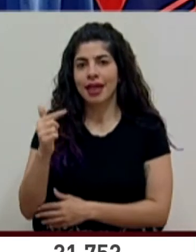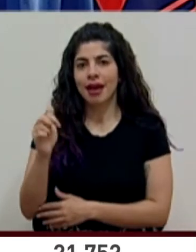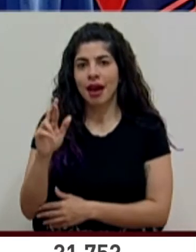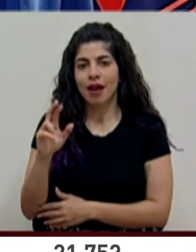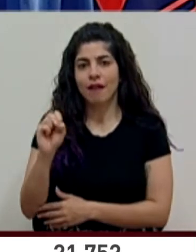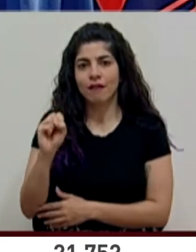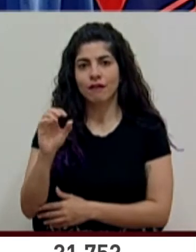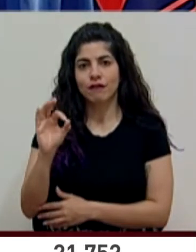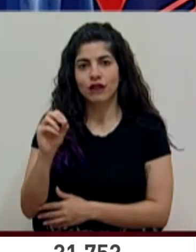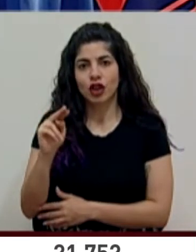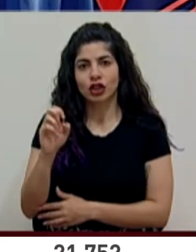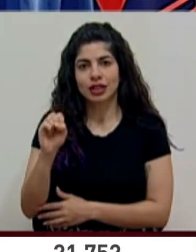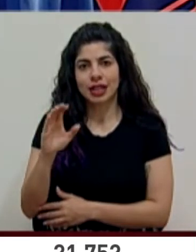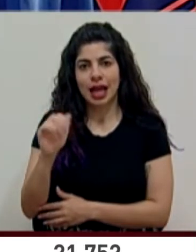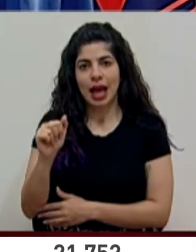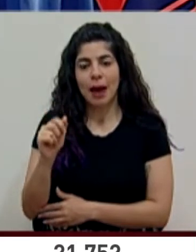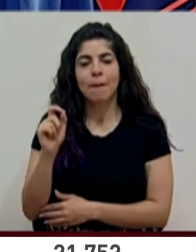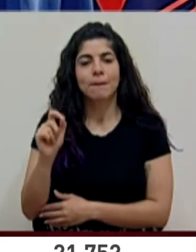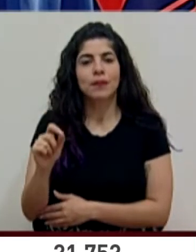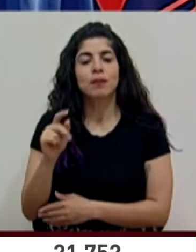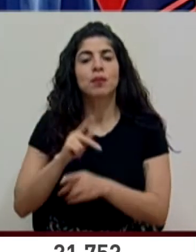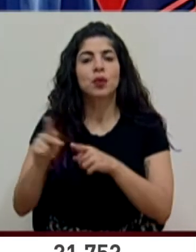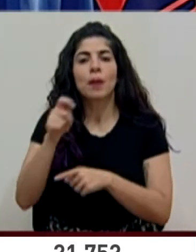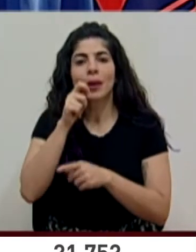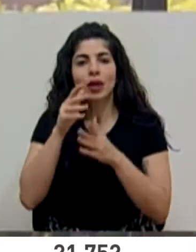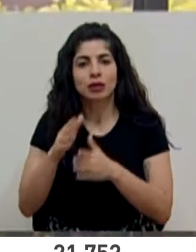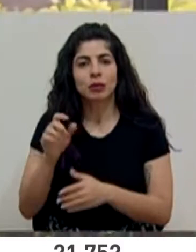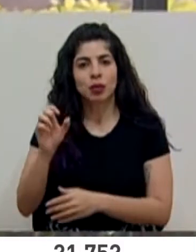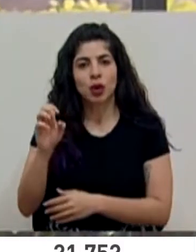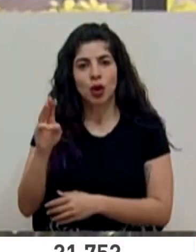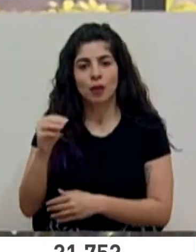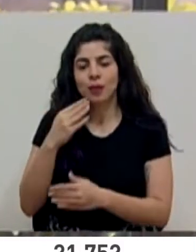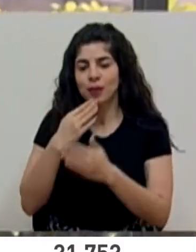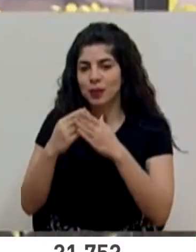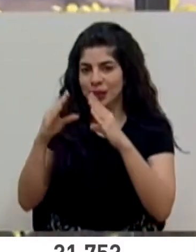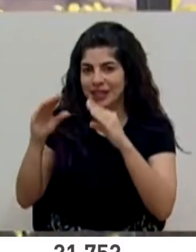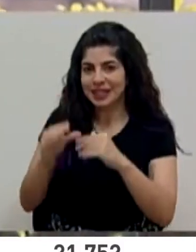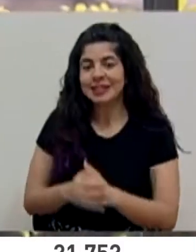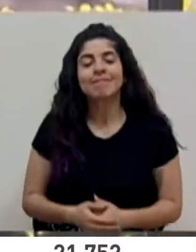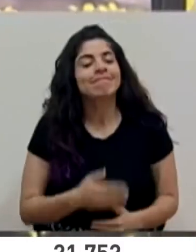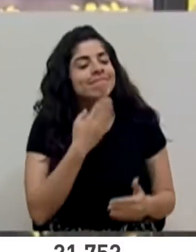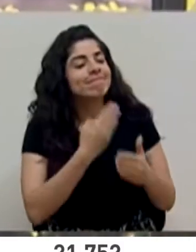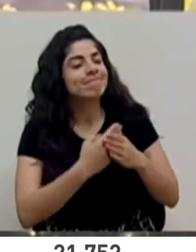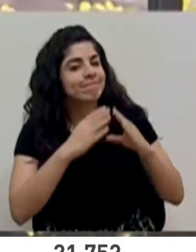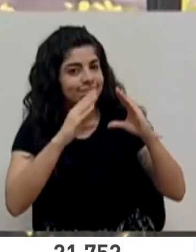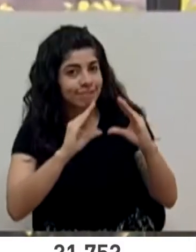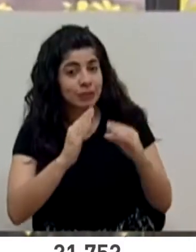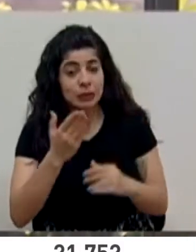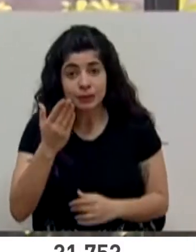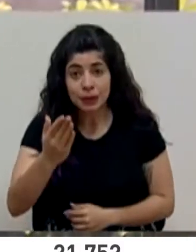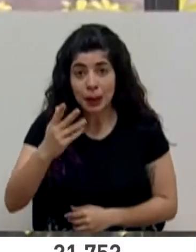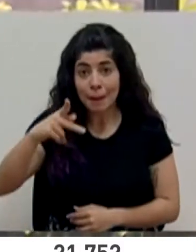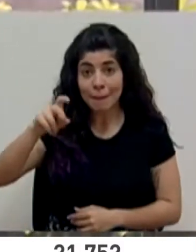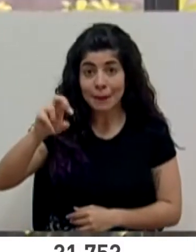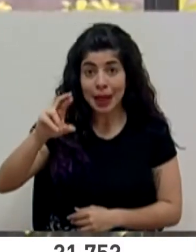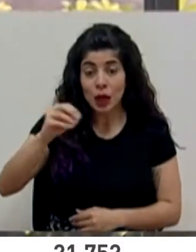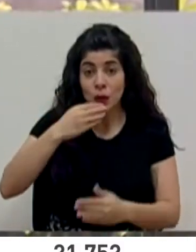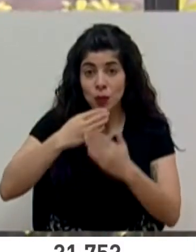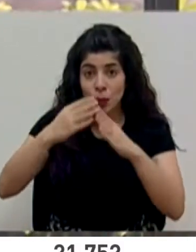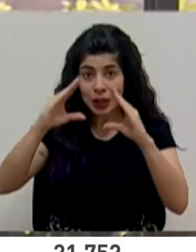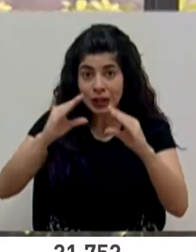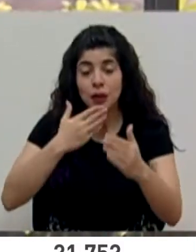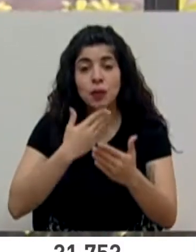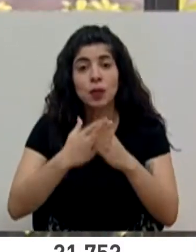de puroperiodismo.com. Muy buenas tardes, don Edgar. Muy buenas tardes, don Pedro. Muy buenas tardes